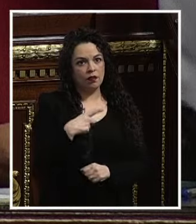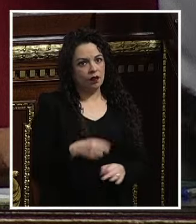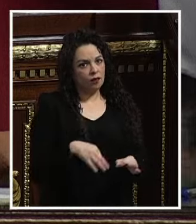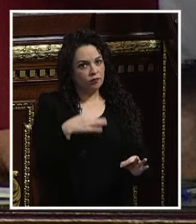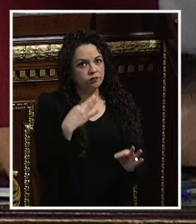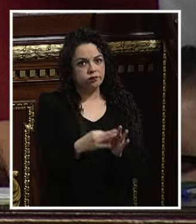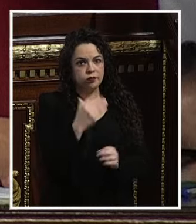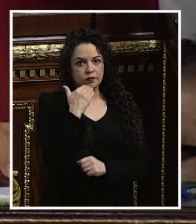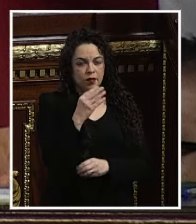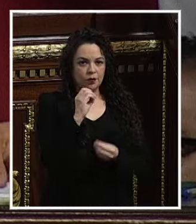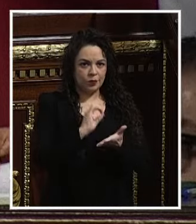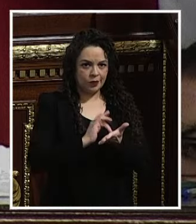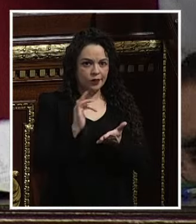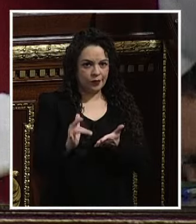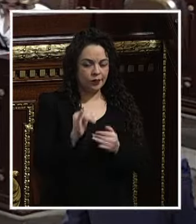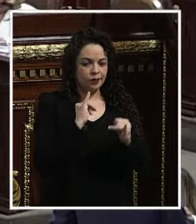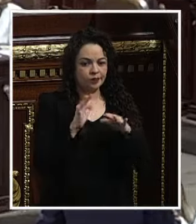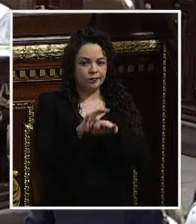gracias.